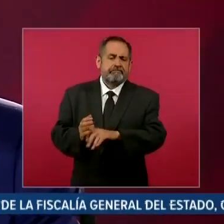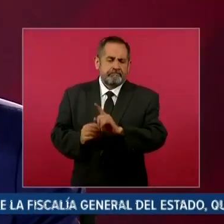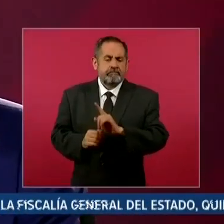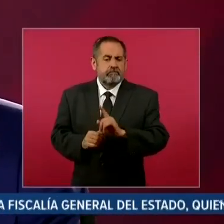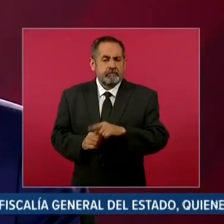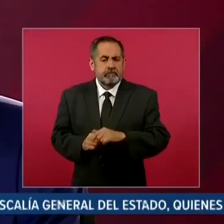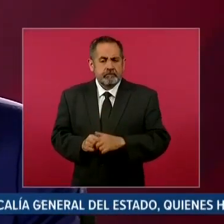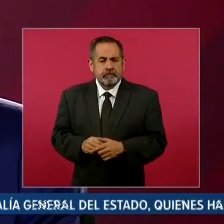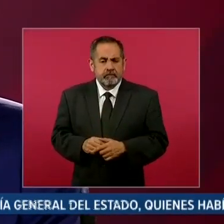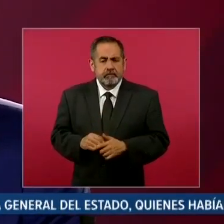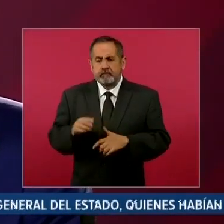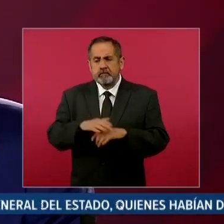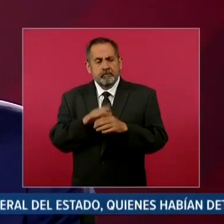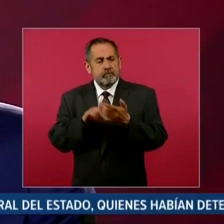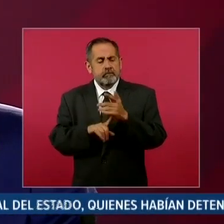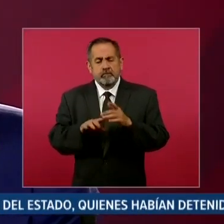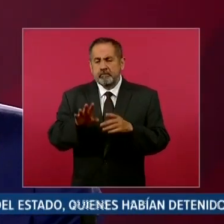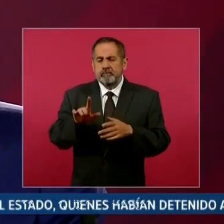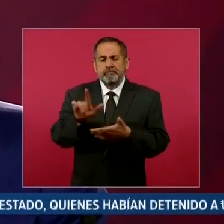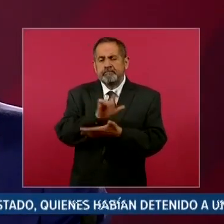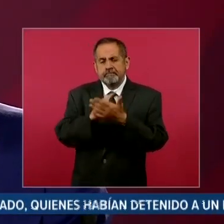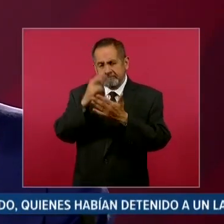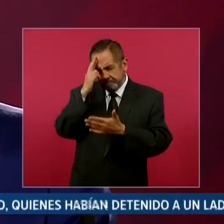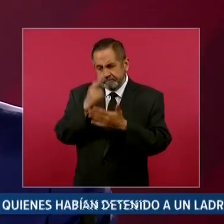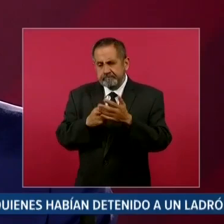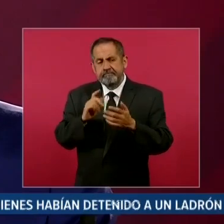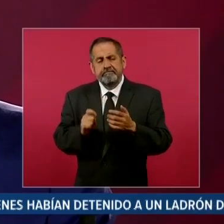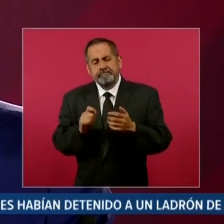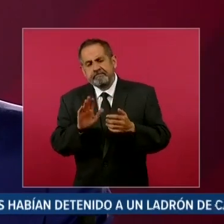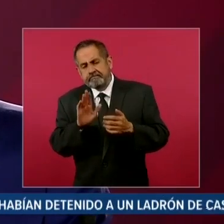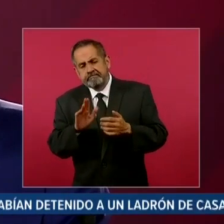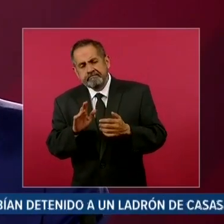por el presunto delito de